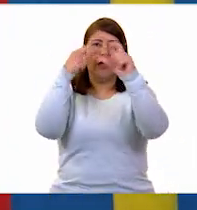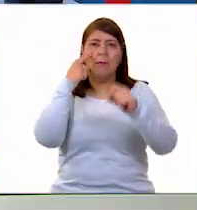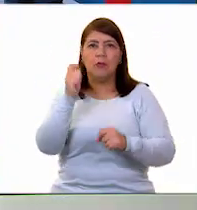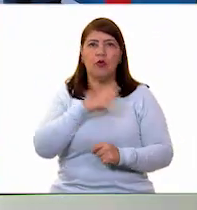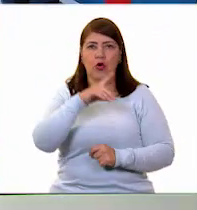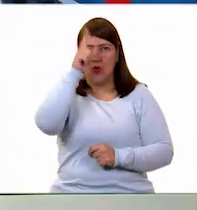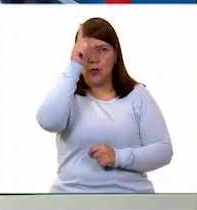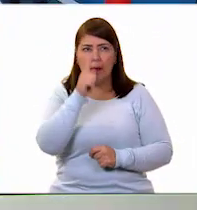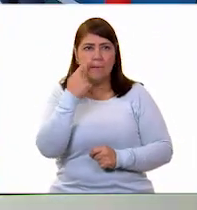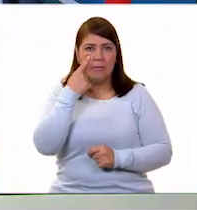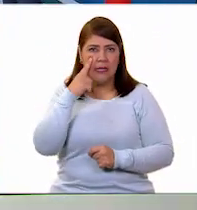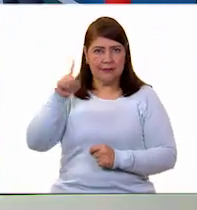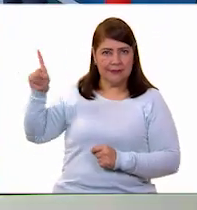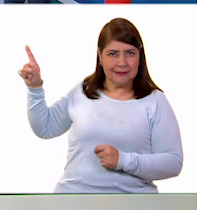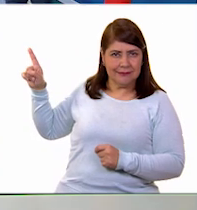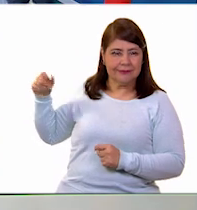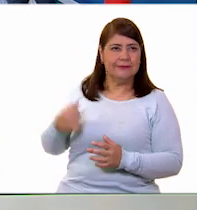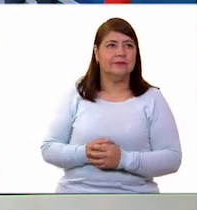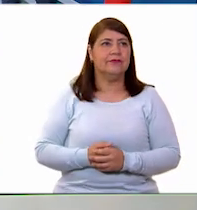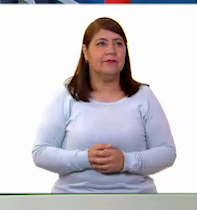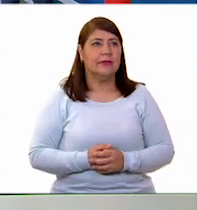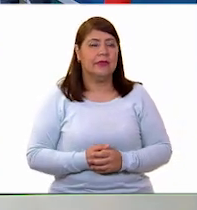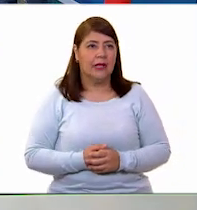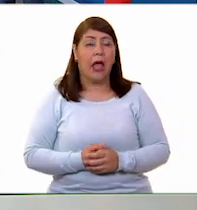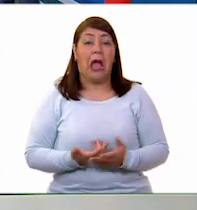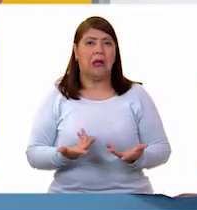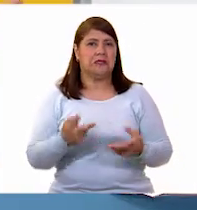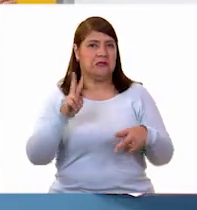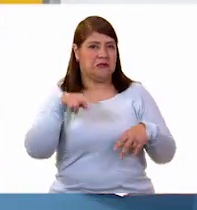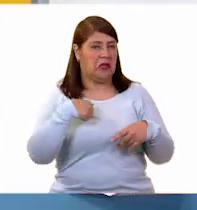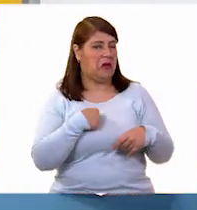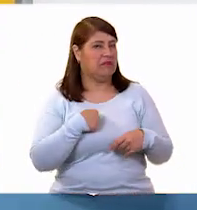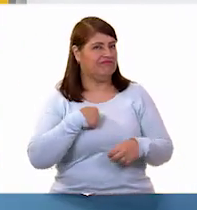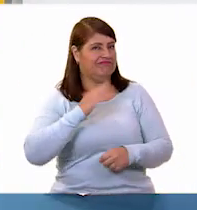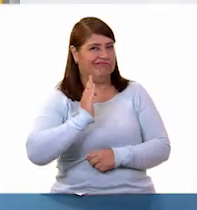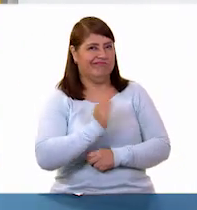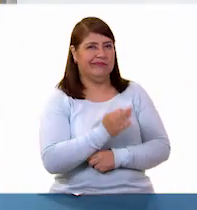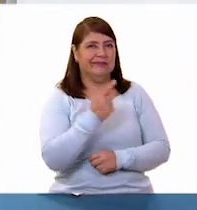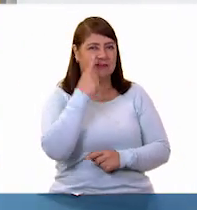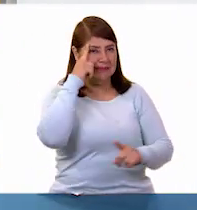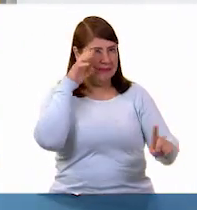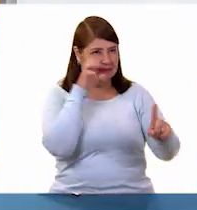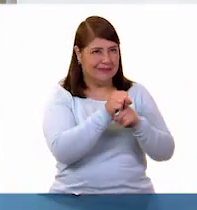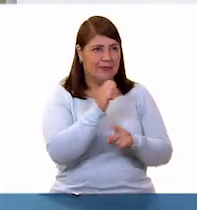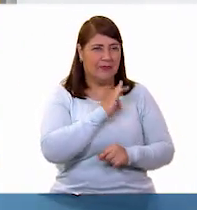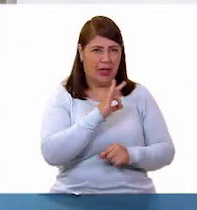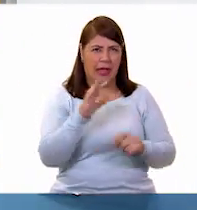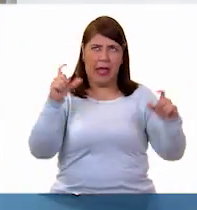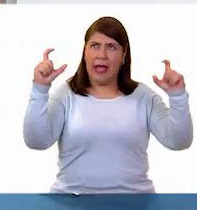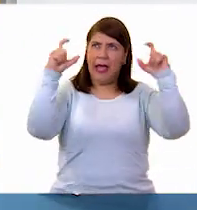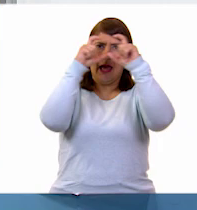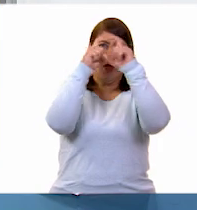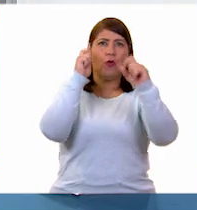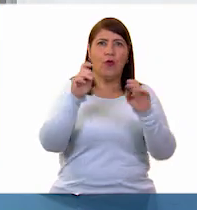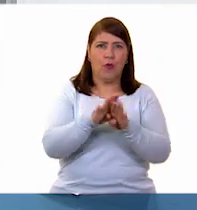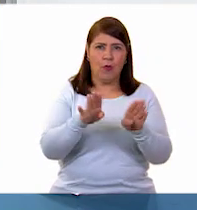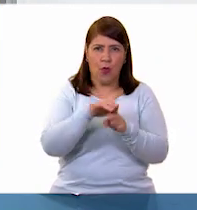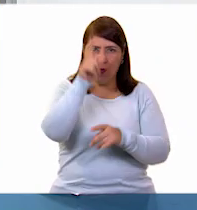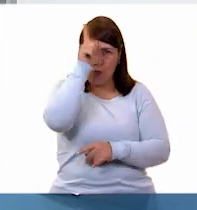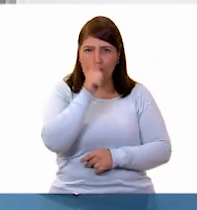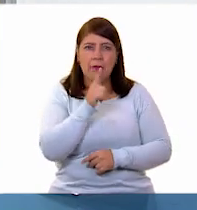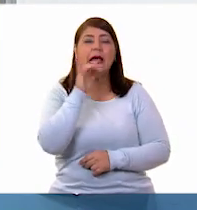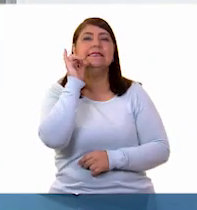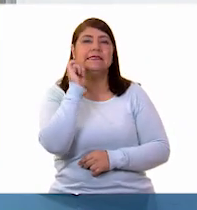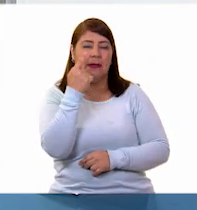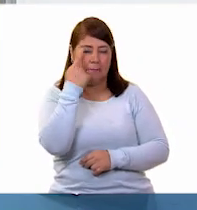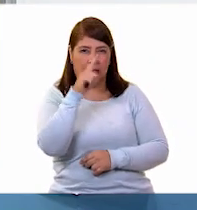celestes. Claro que acepto este reto. Entonces, se ve muy divertido. Eclipse lunar, habíamos dicho, ¿verdad, profesor? Eclipse lunar. Para